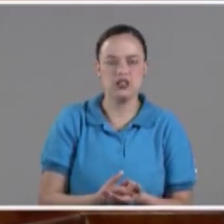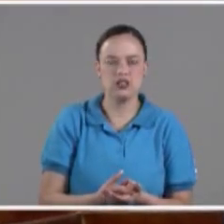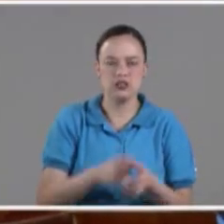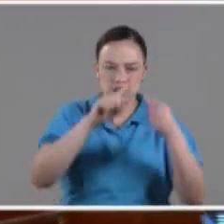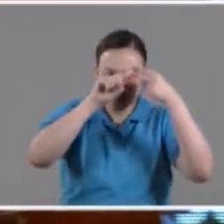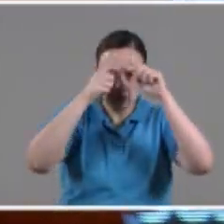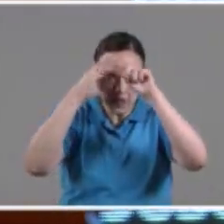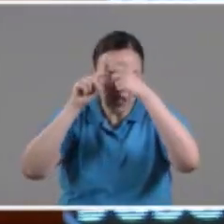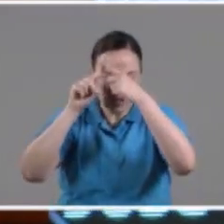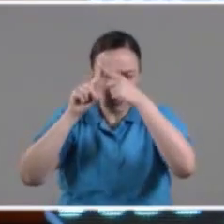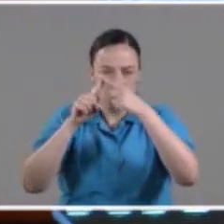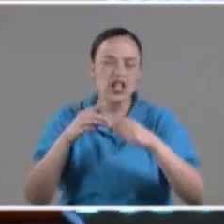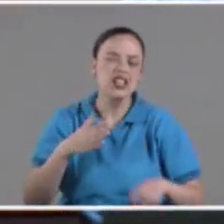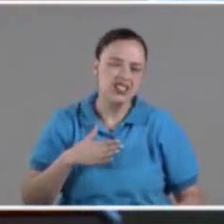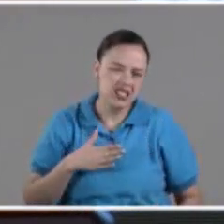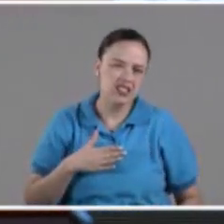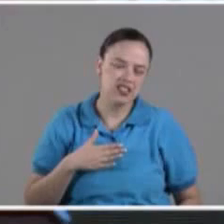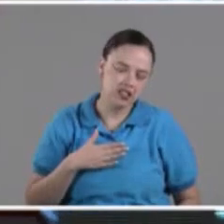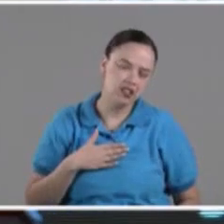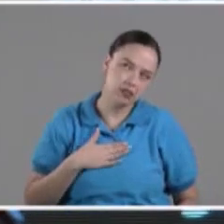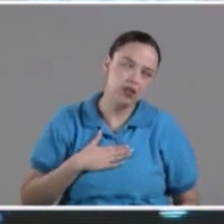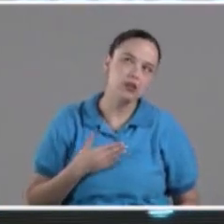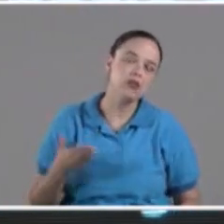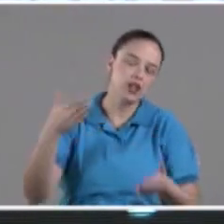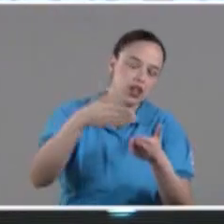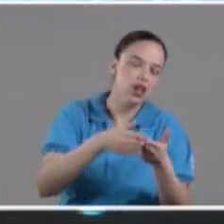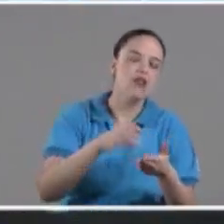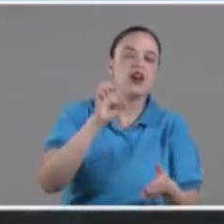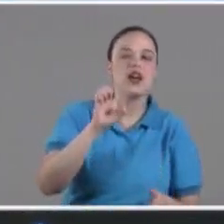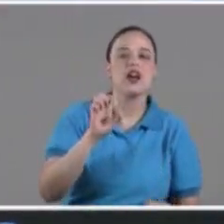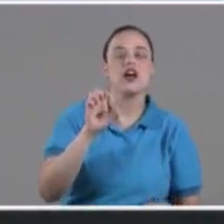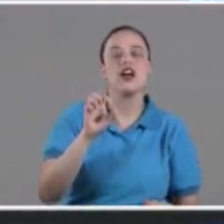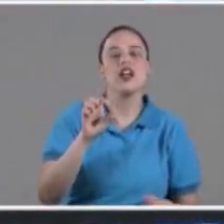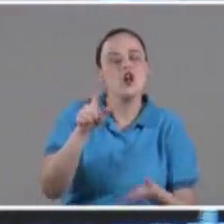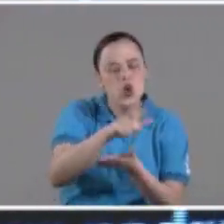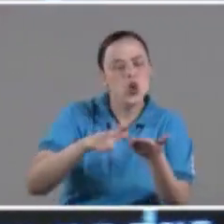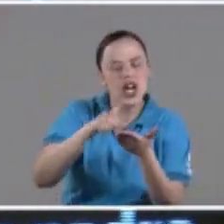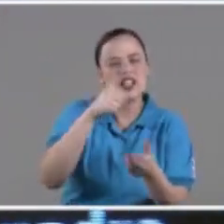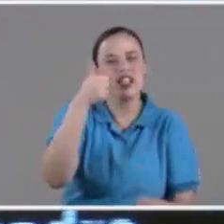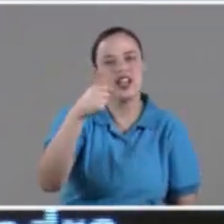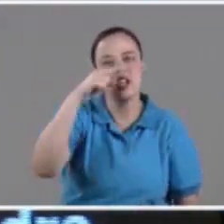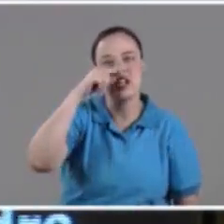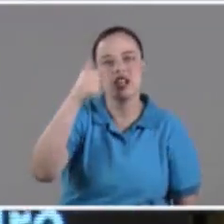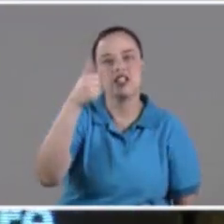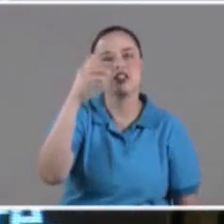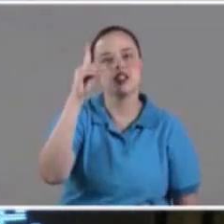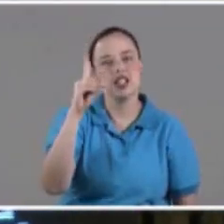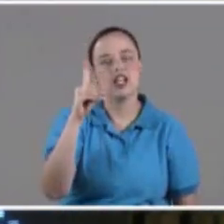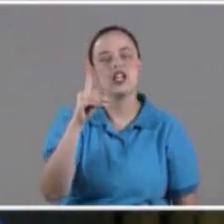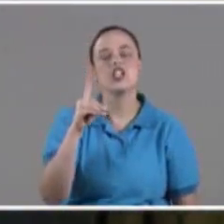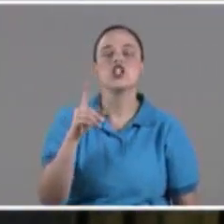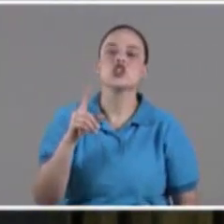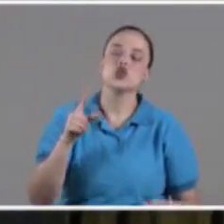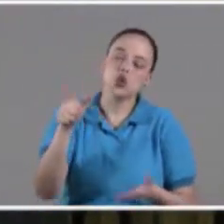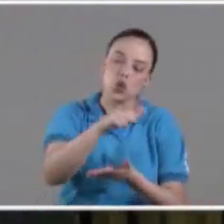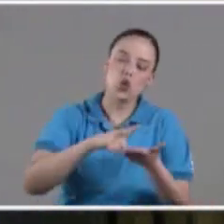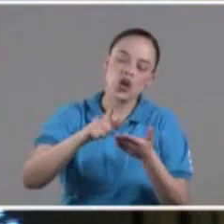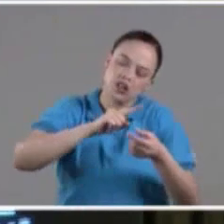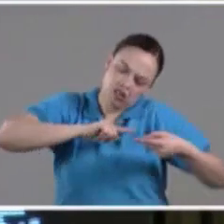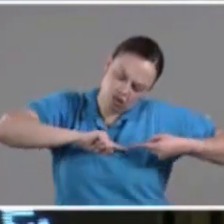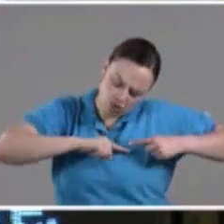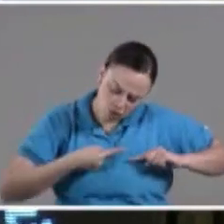Entonces si nos llevan a la era de atar es una era de dolor pero de ahí vas a